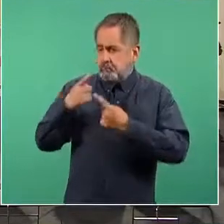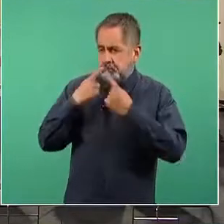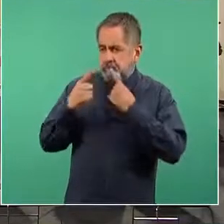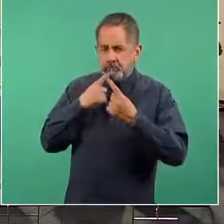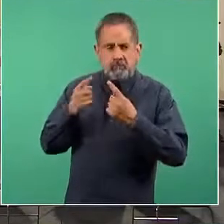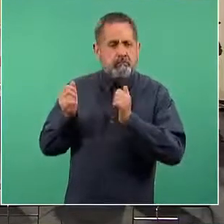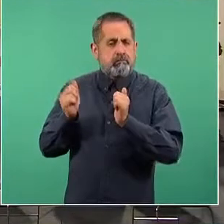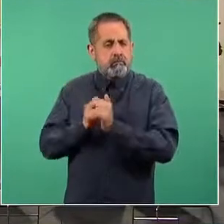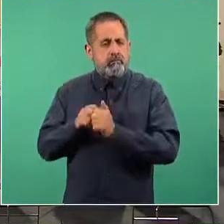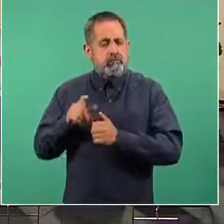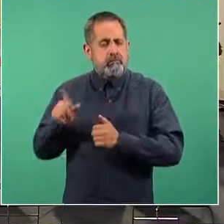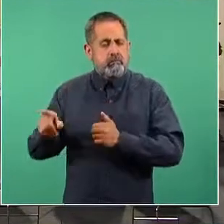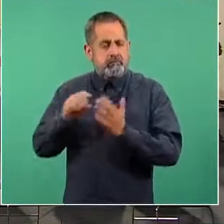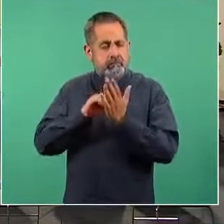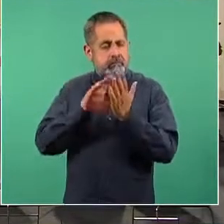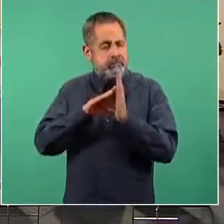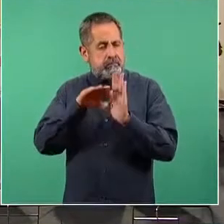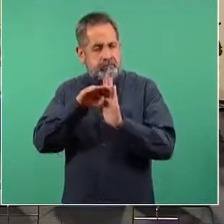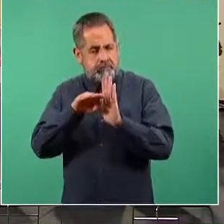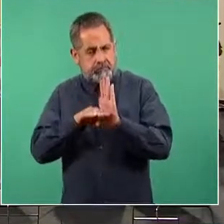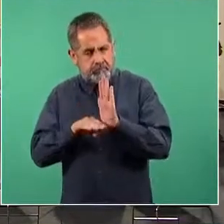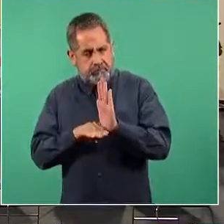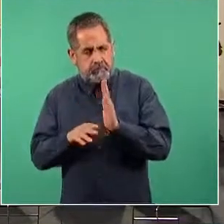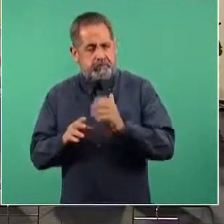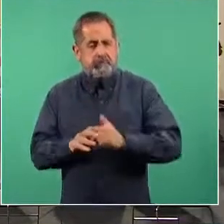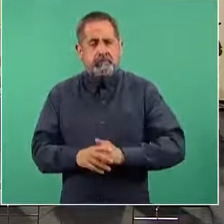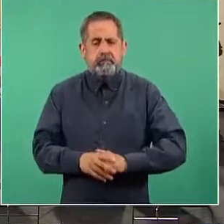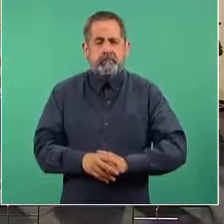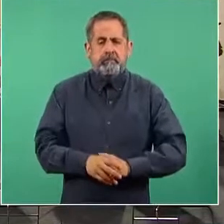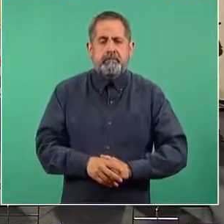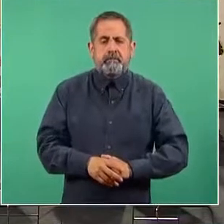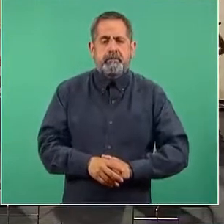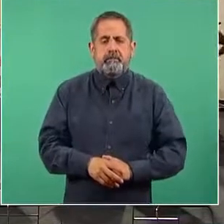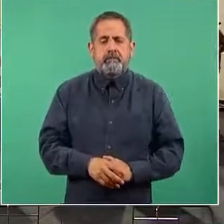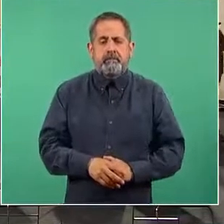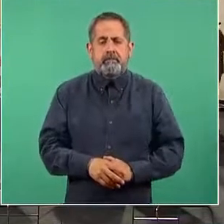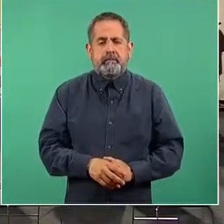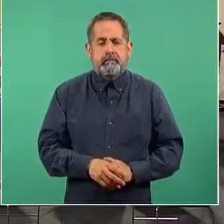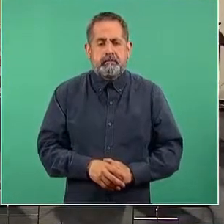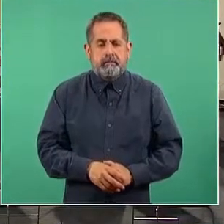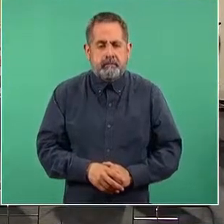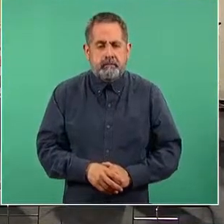dinámica programada. Vamos a poner el micrófono.